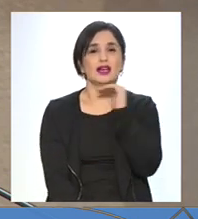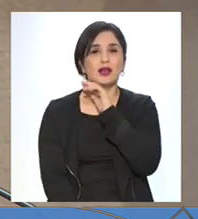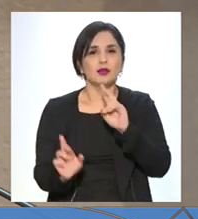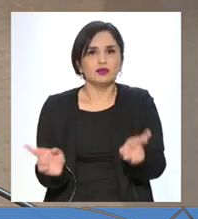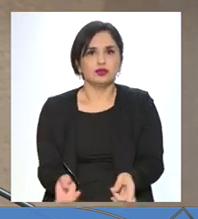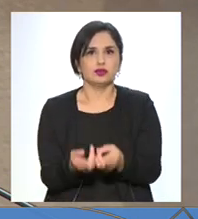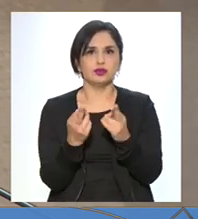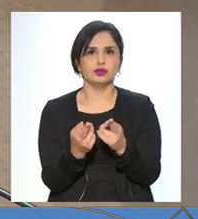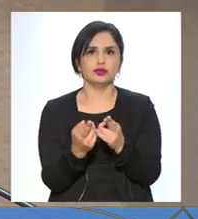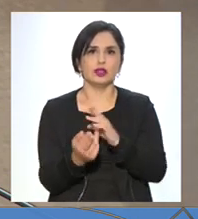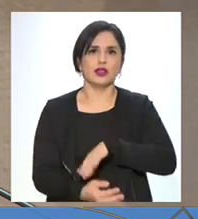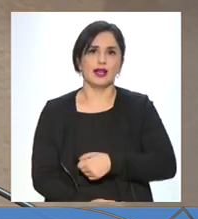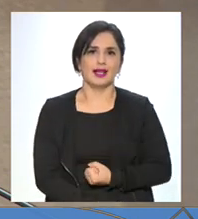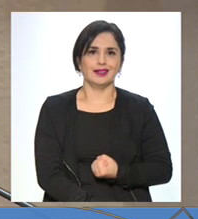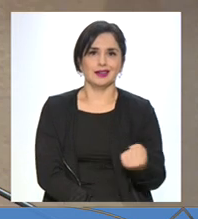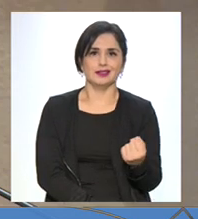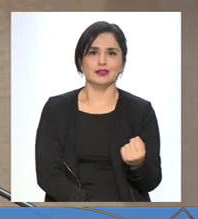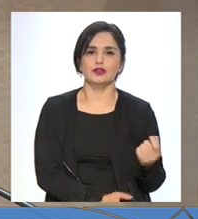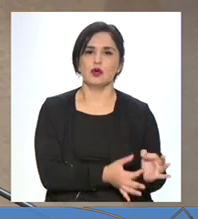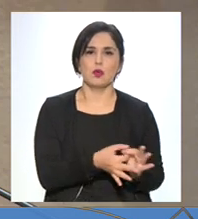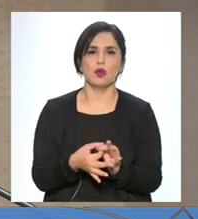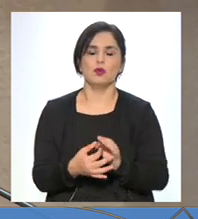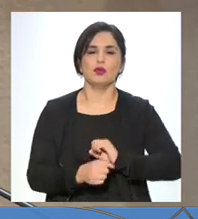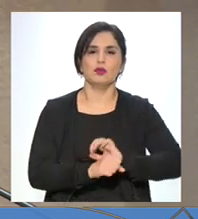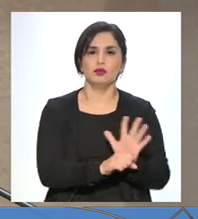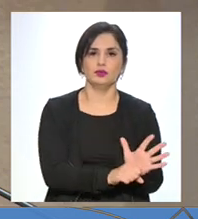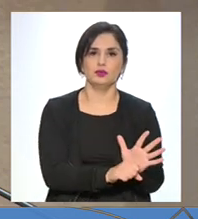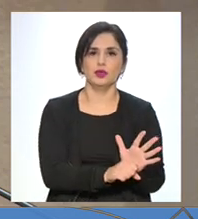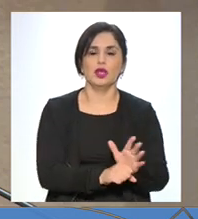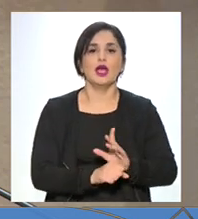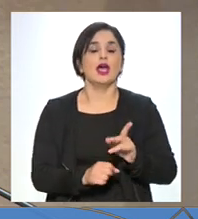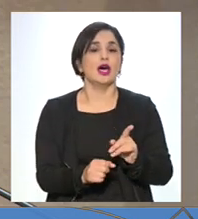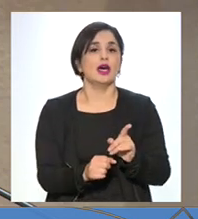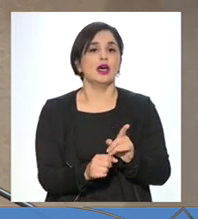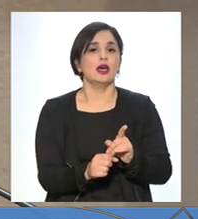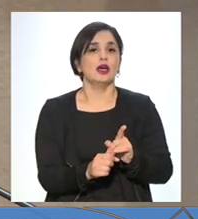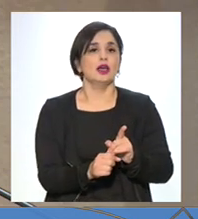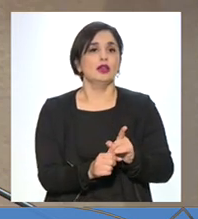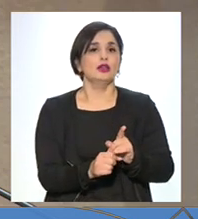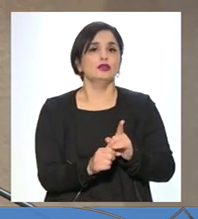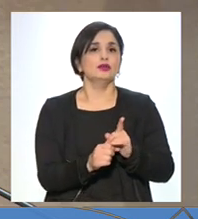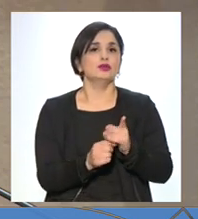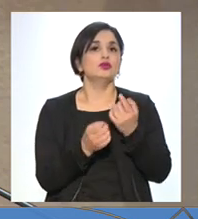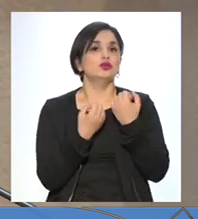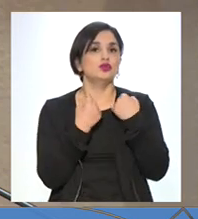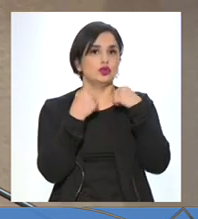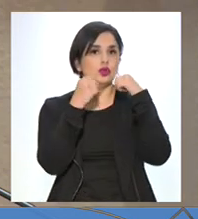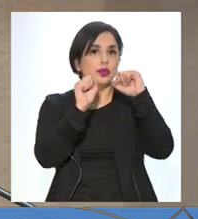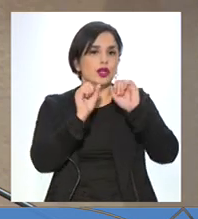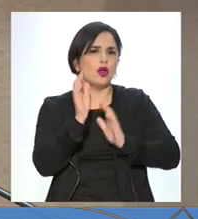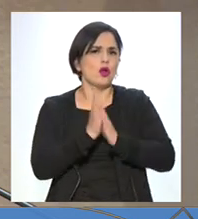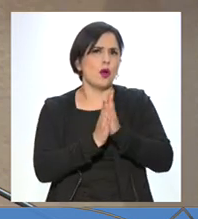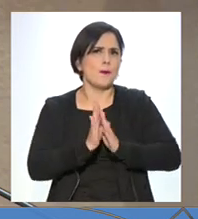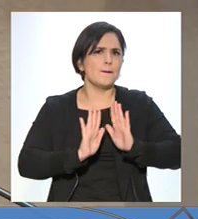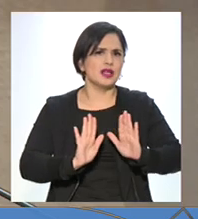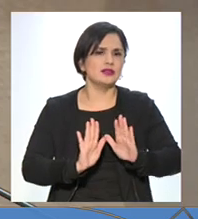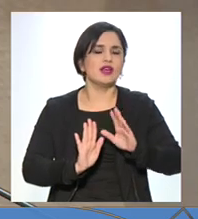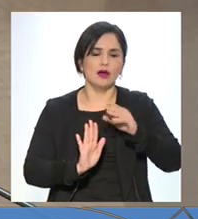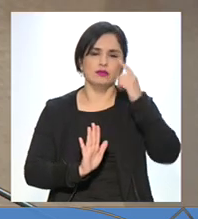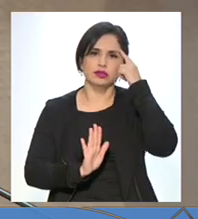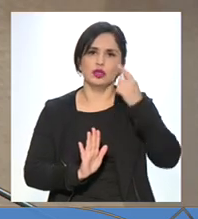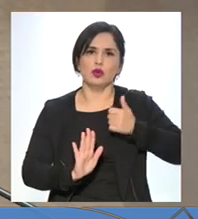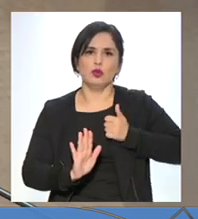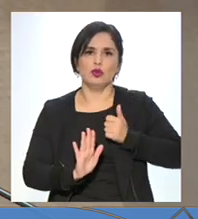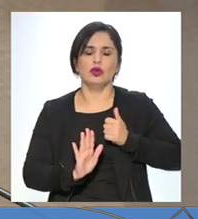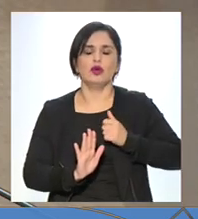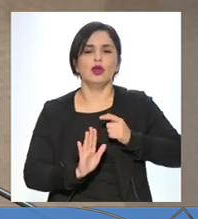recuperación de la recesión provocada por el COVID-19, recuperación que ha superado ampliamente las expectativas. Los datos del segundo